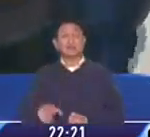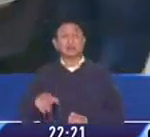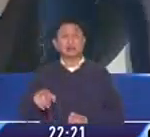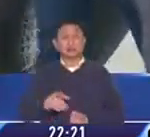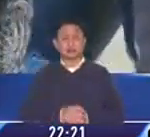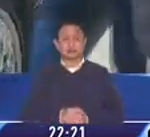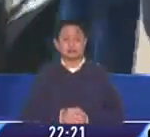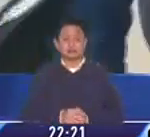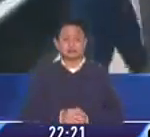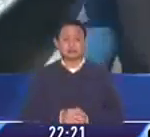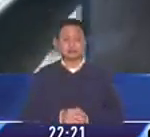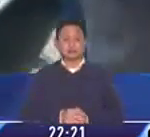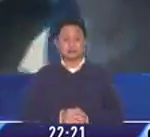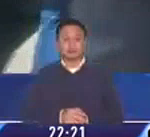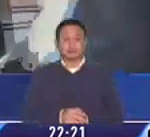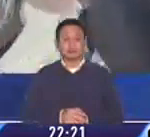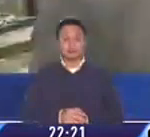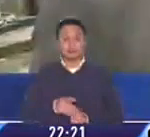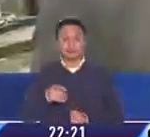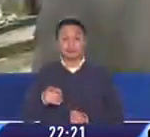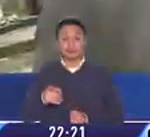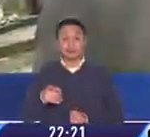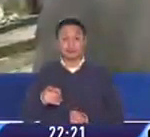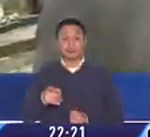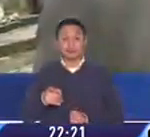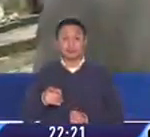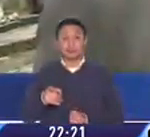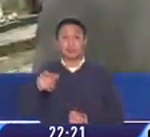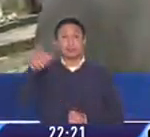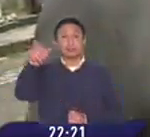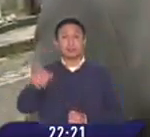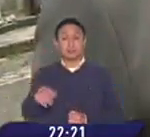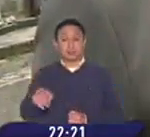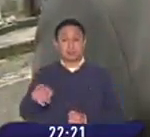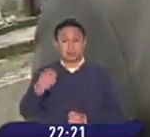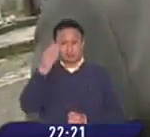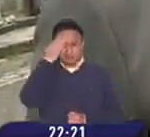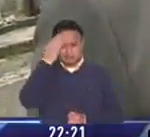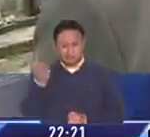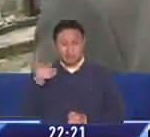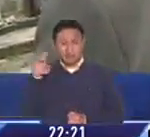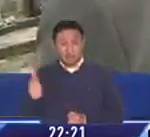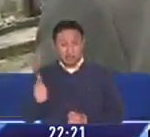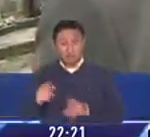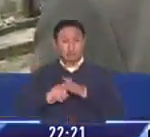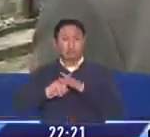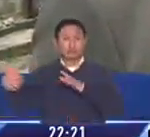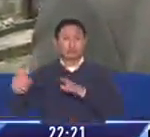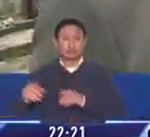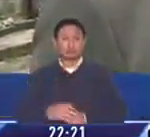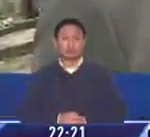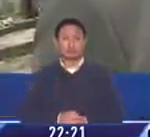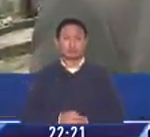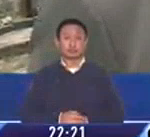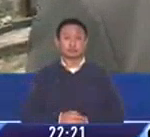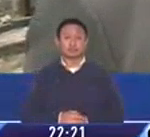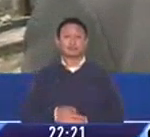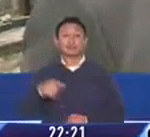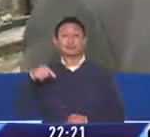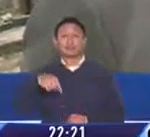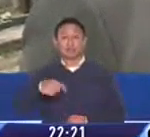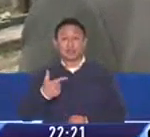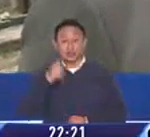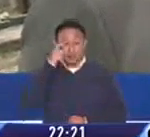que en pocas semanas va a ser papá. El señor en conciencia propia está prófugo, huido. Aquí vamos